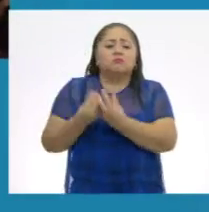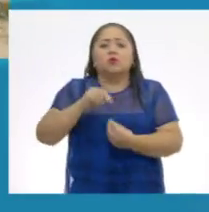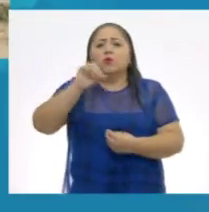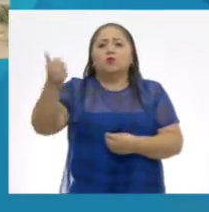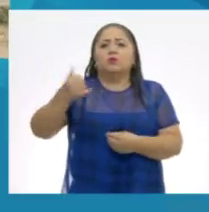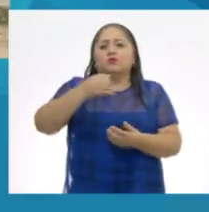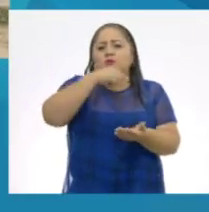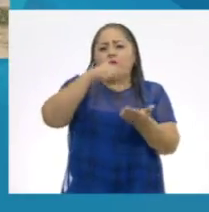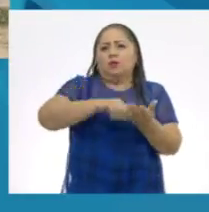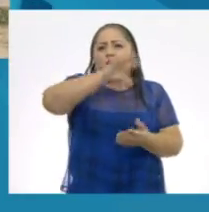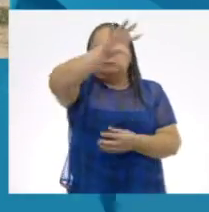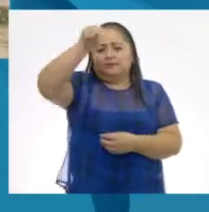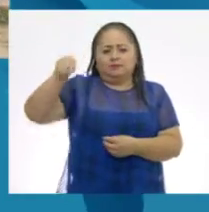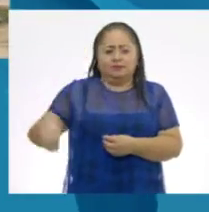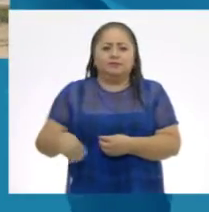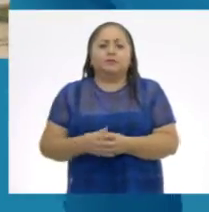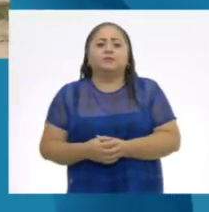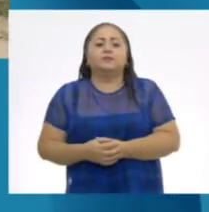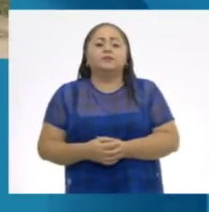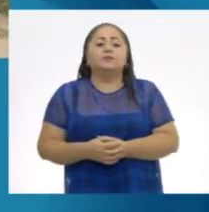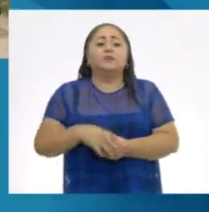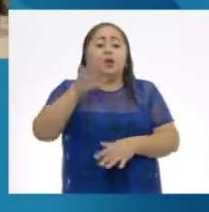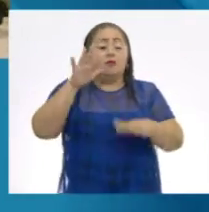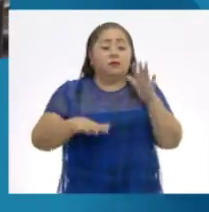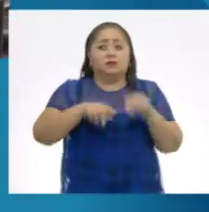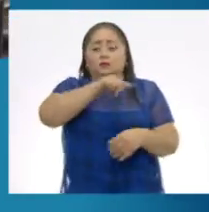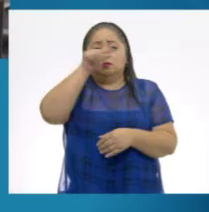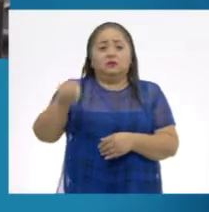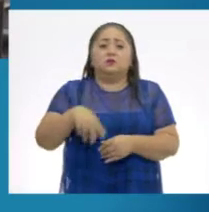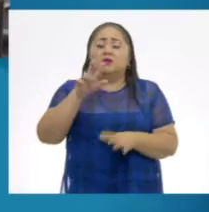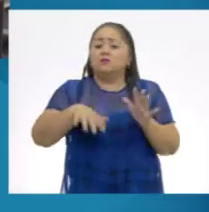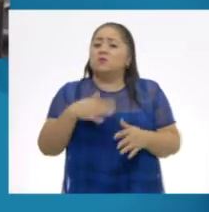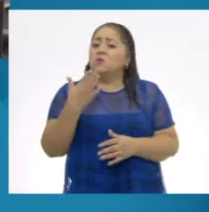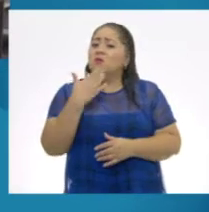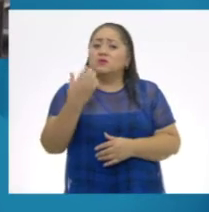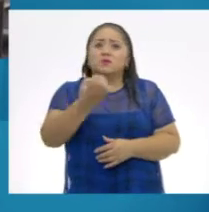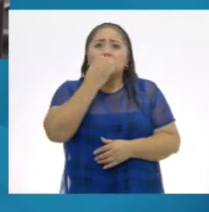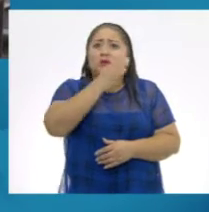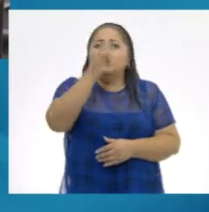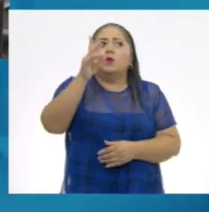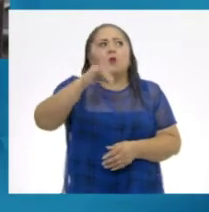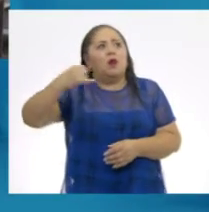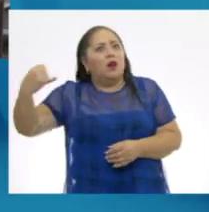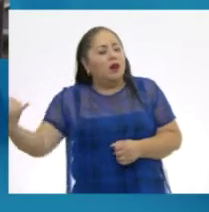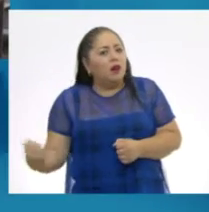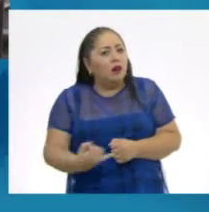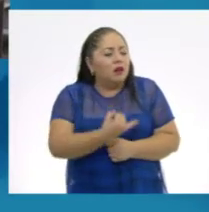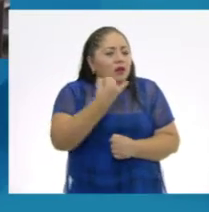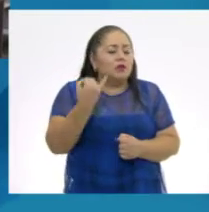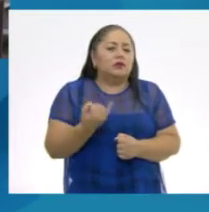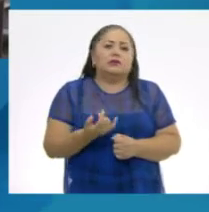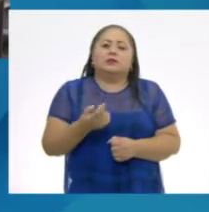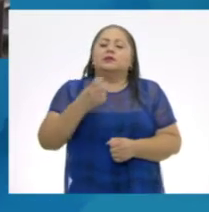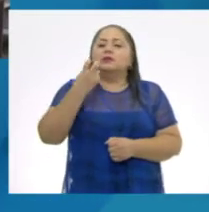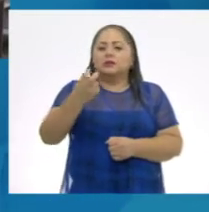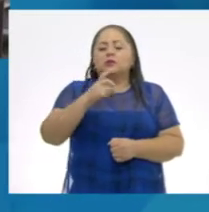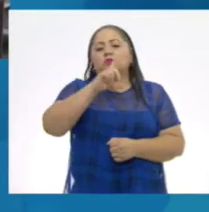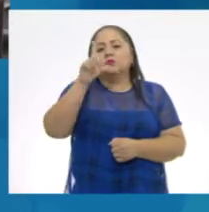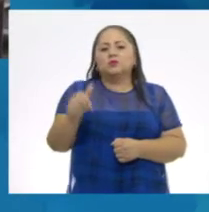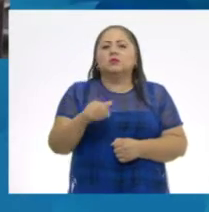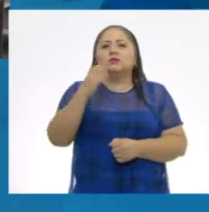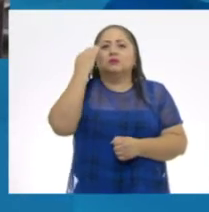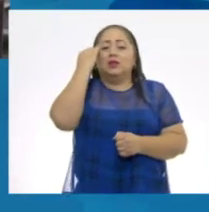otros campamentos. Que a veces llegan a los campos donde no hay escuela, les queda muy lejos. Entonces pasa